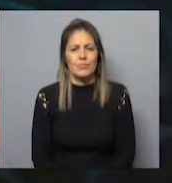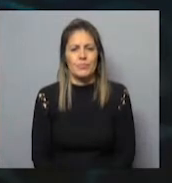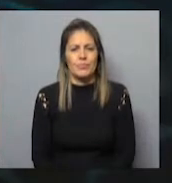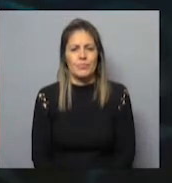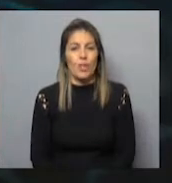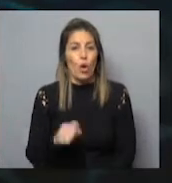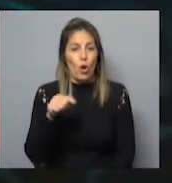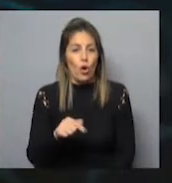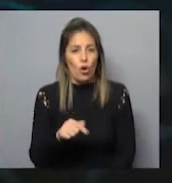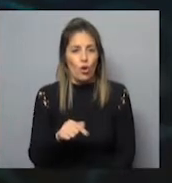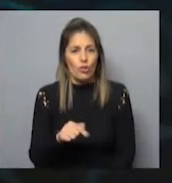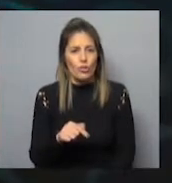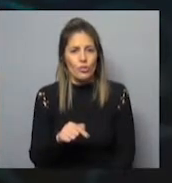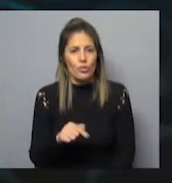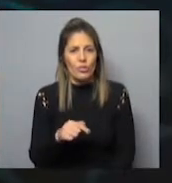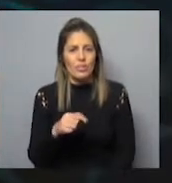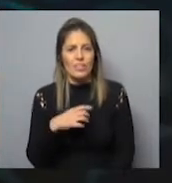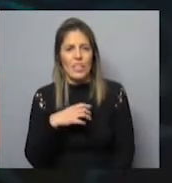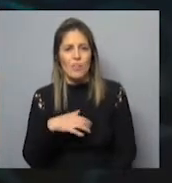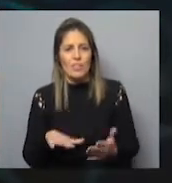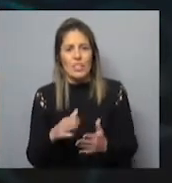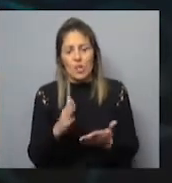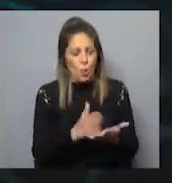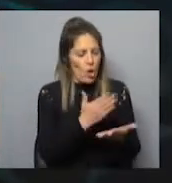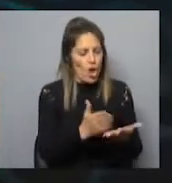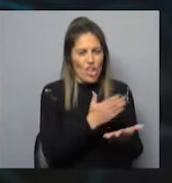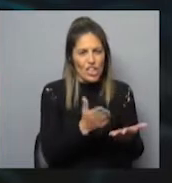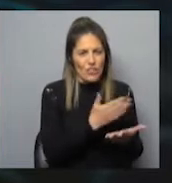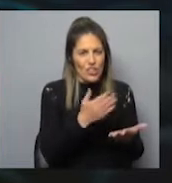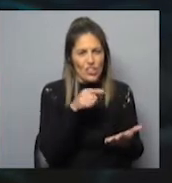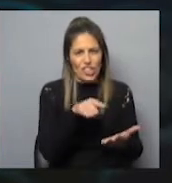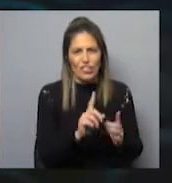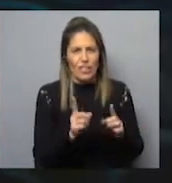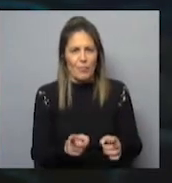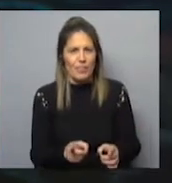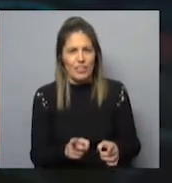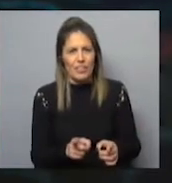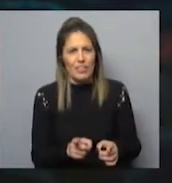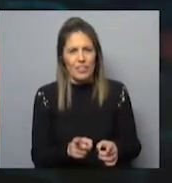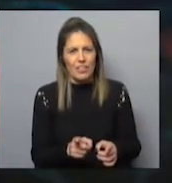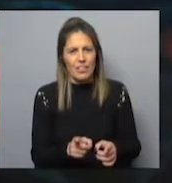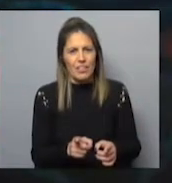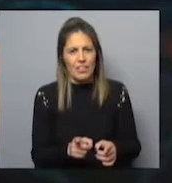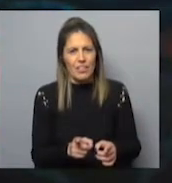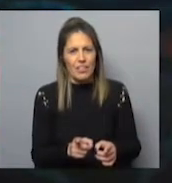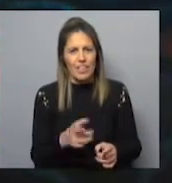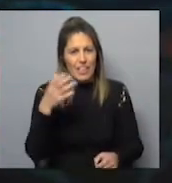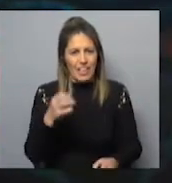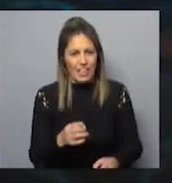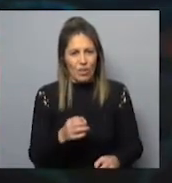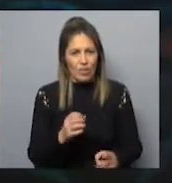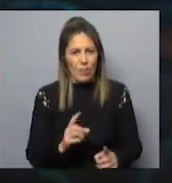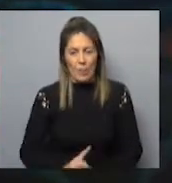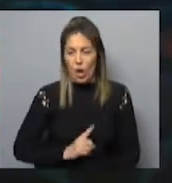hoy sigue siendo una que seguimos estando los manuales no está cosa también es un orgullo